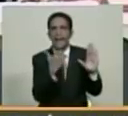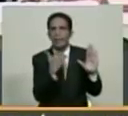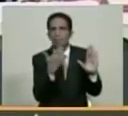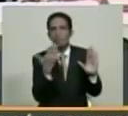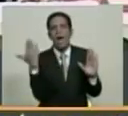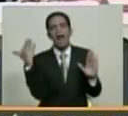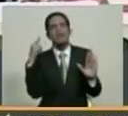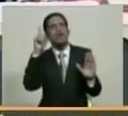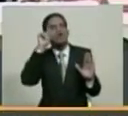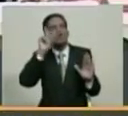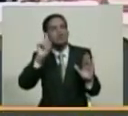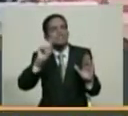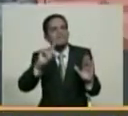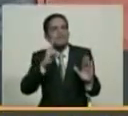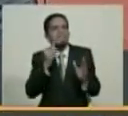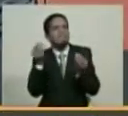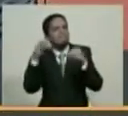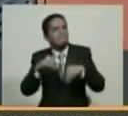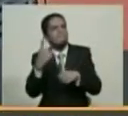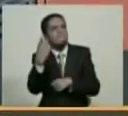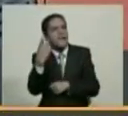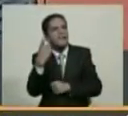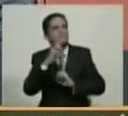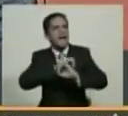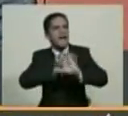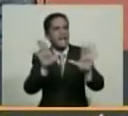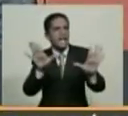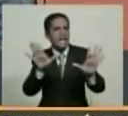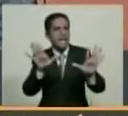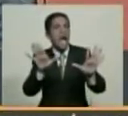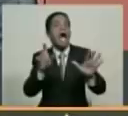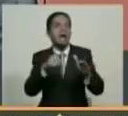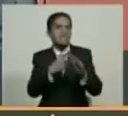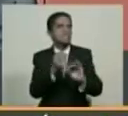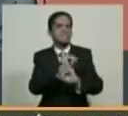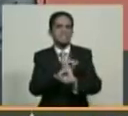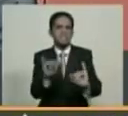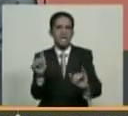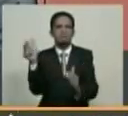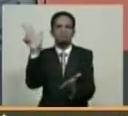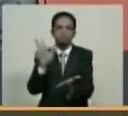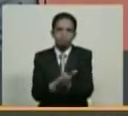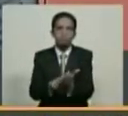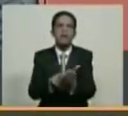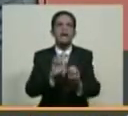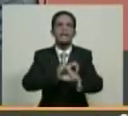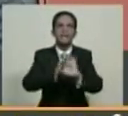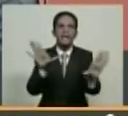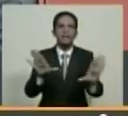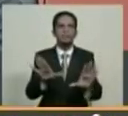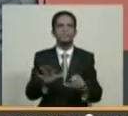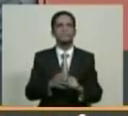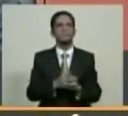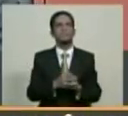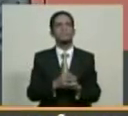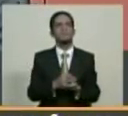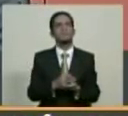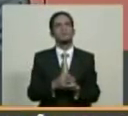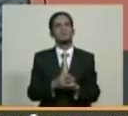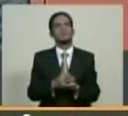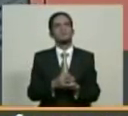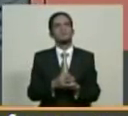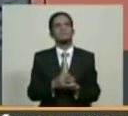había aclarado los elementos técnicos que solicitaron los factores de la agroindustria. Y un elemento muy importante que acaba de informar